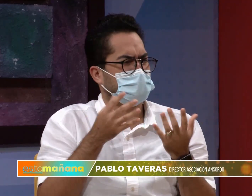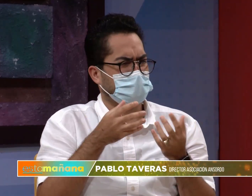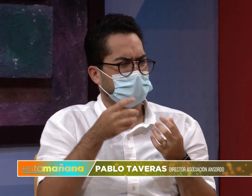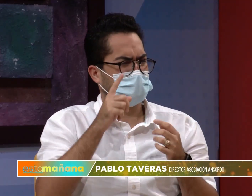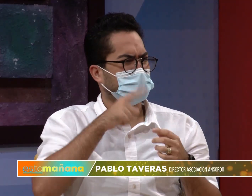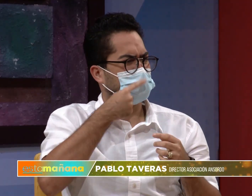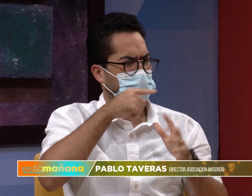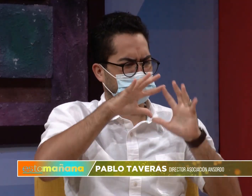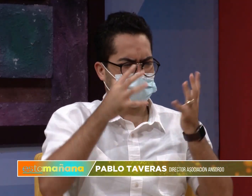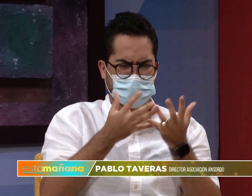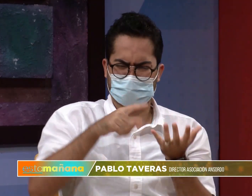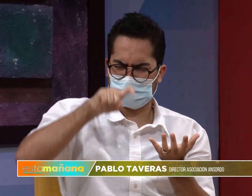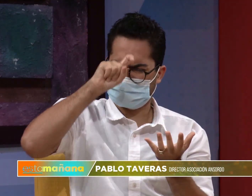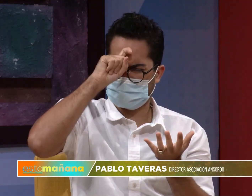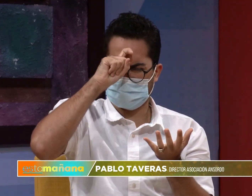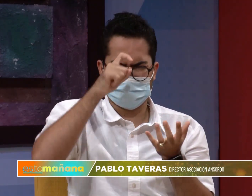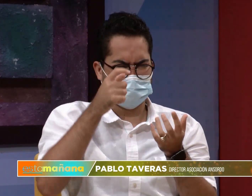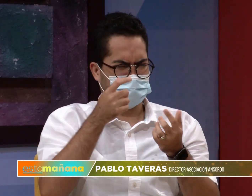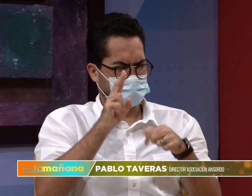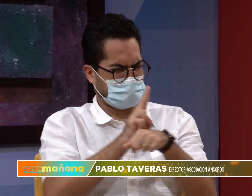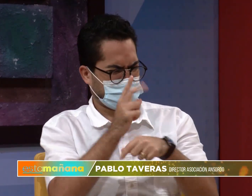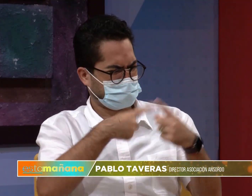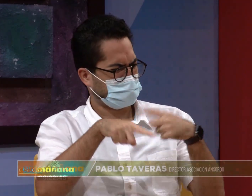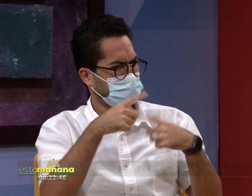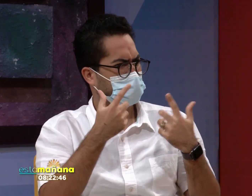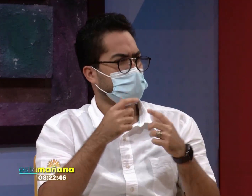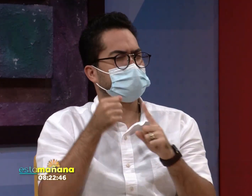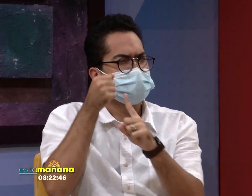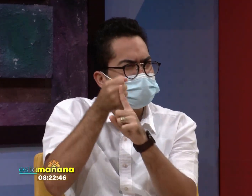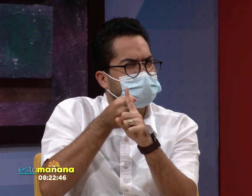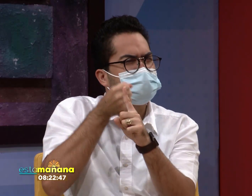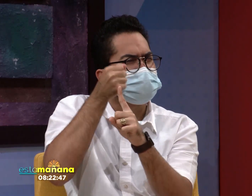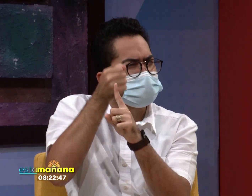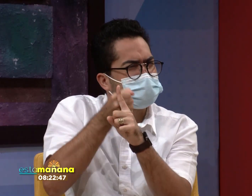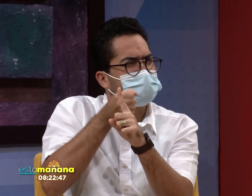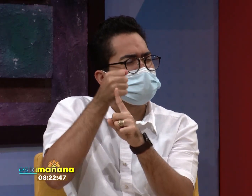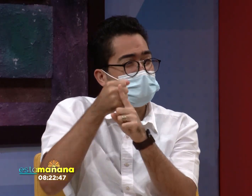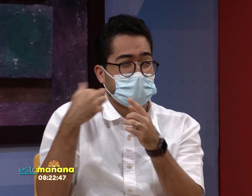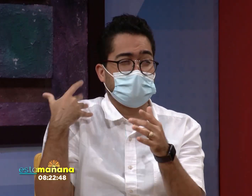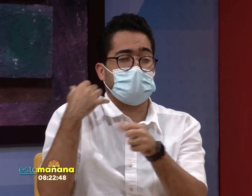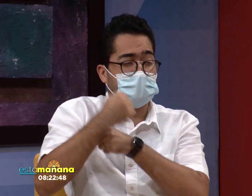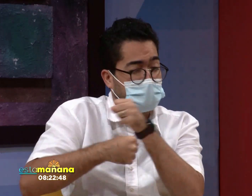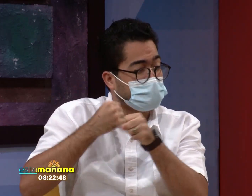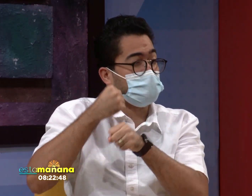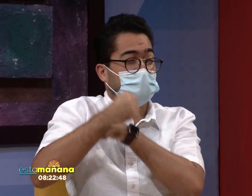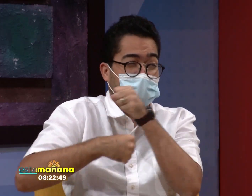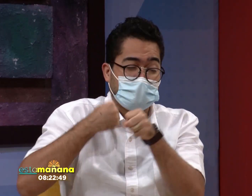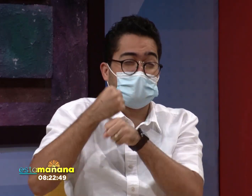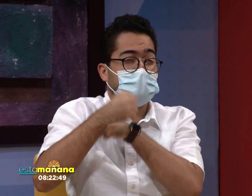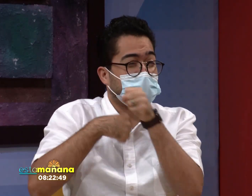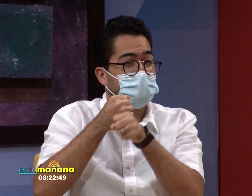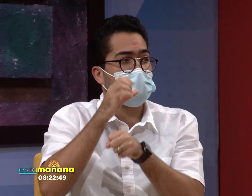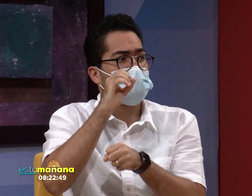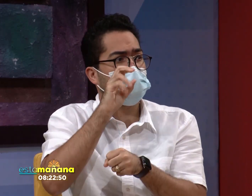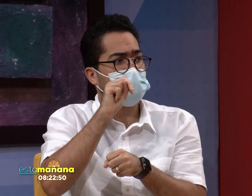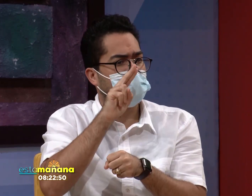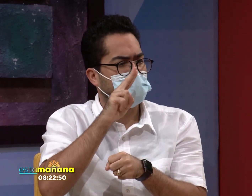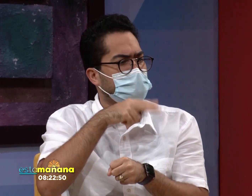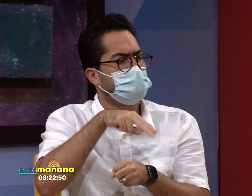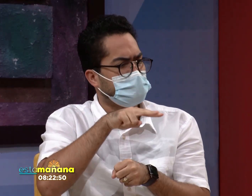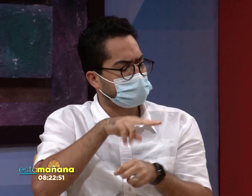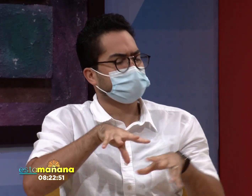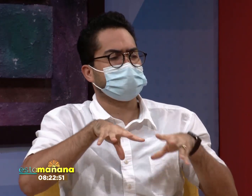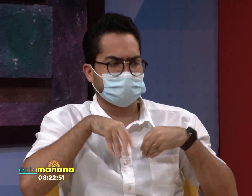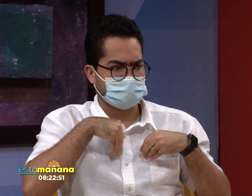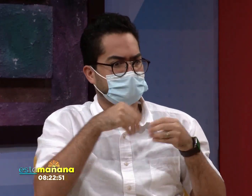y la diferencia que hay entre la lengua de señas y los idiomas de oyentes y cómo se fue atacando este tema para ir llegando por muchos años